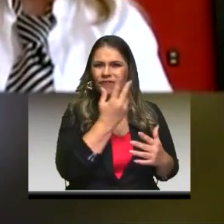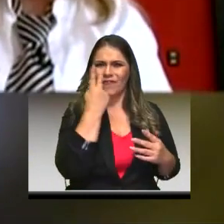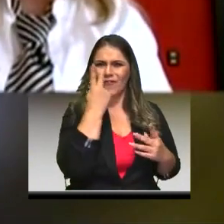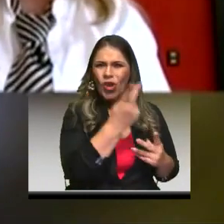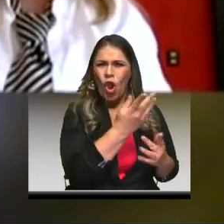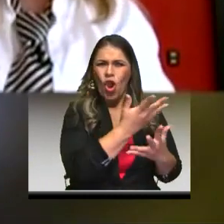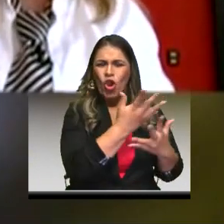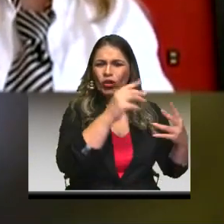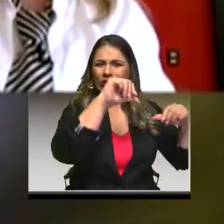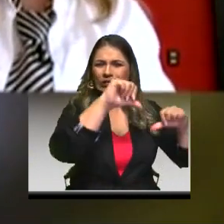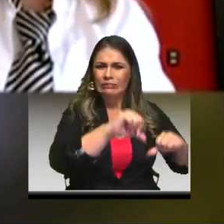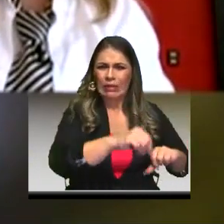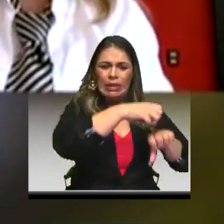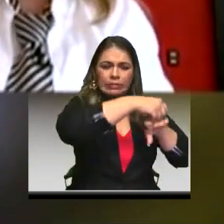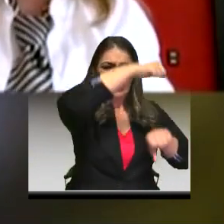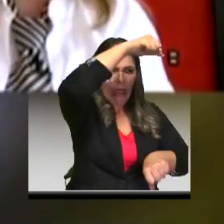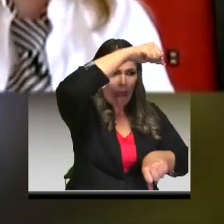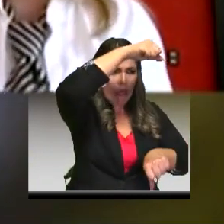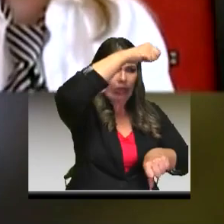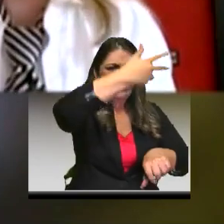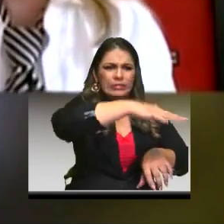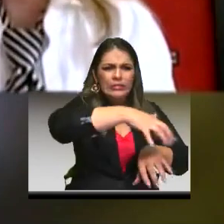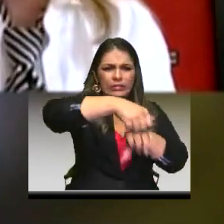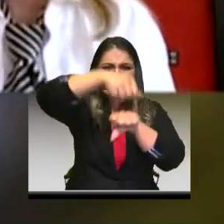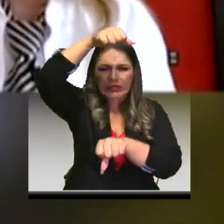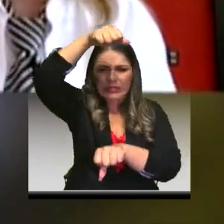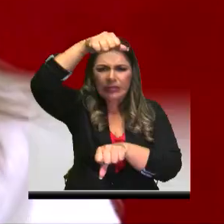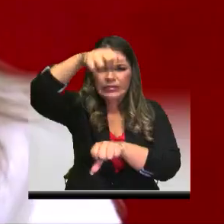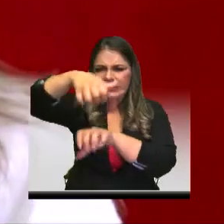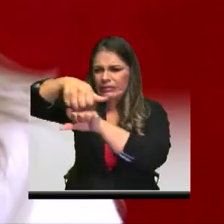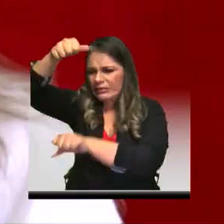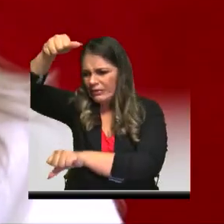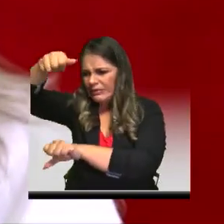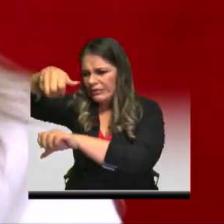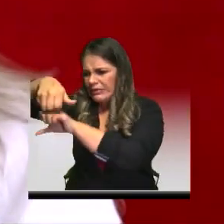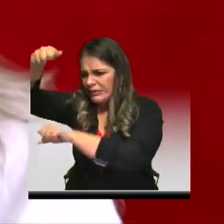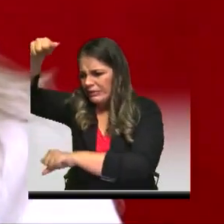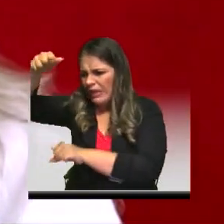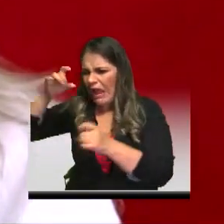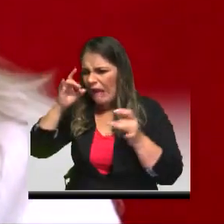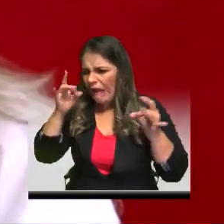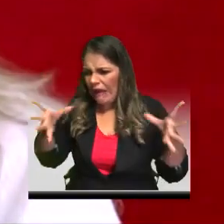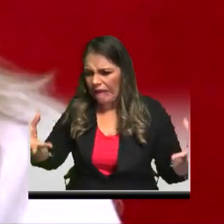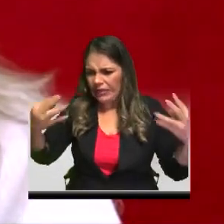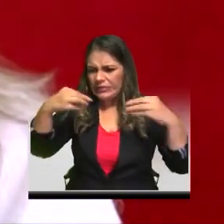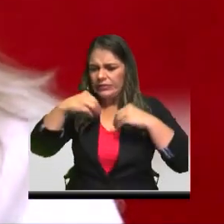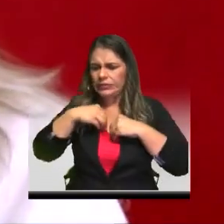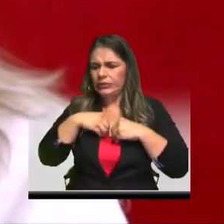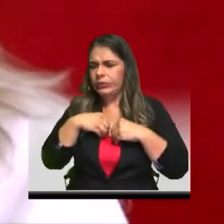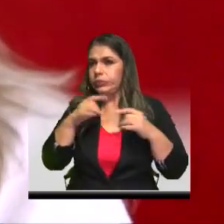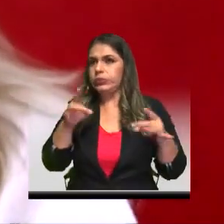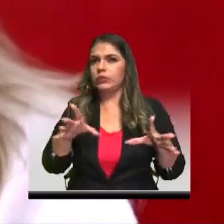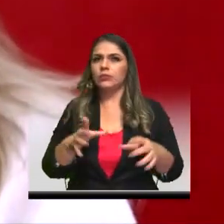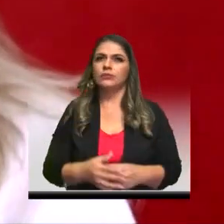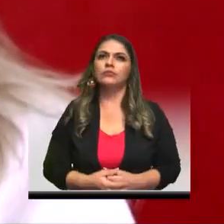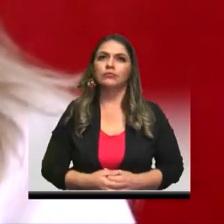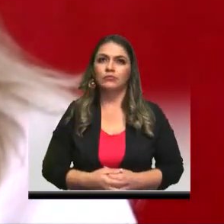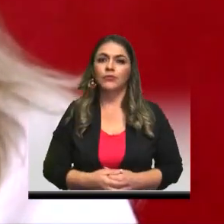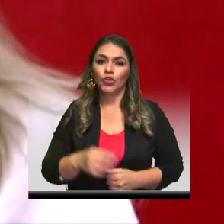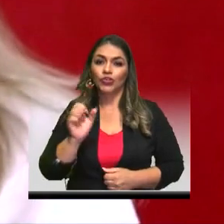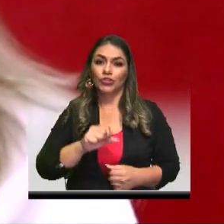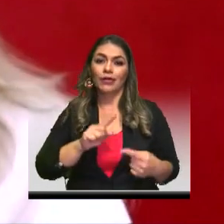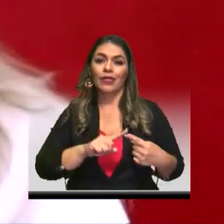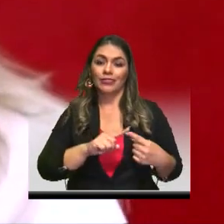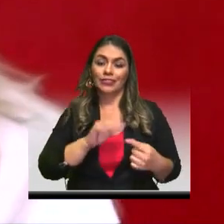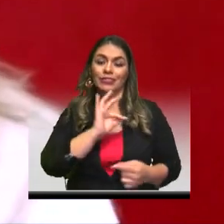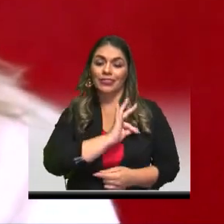a día en mi ejercicio profesional. Pero sí, tengo que llevar terapia y tengo que llevar tanto psiquiátrica como